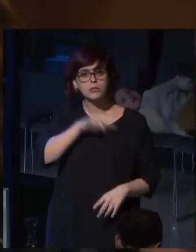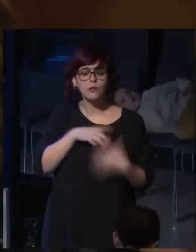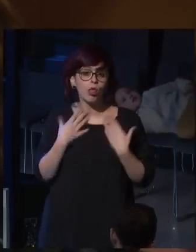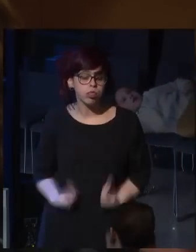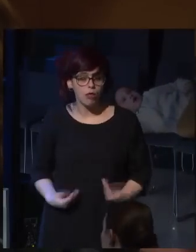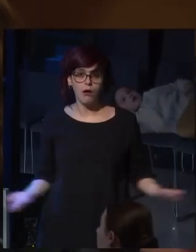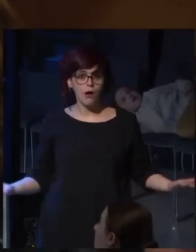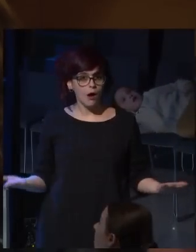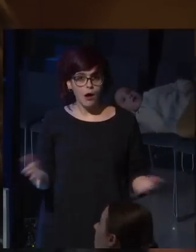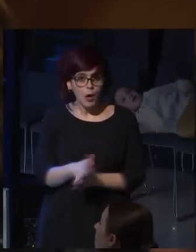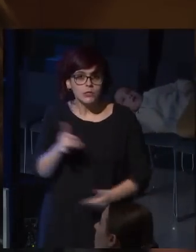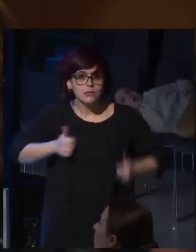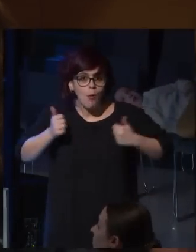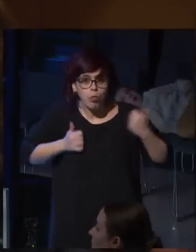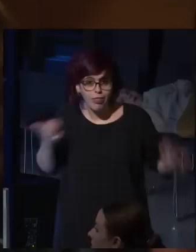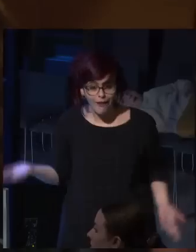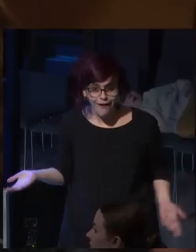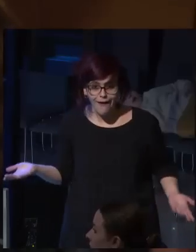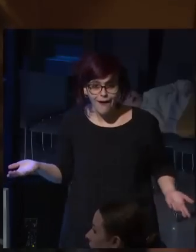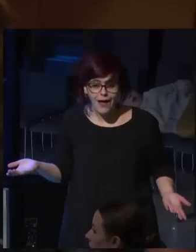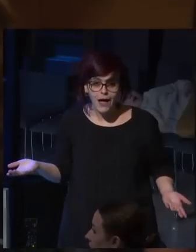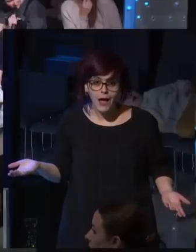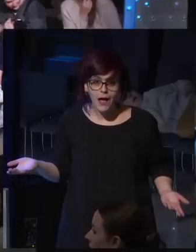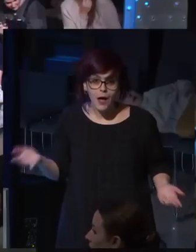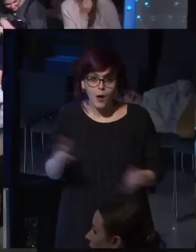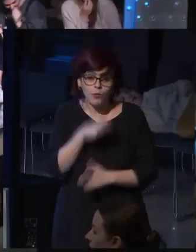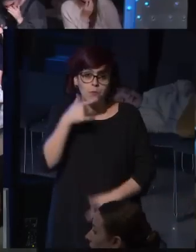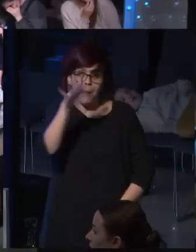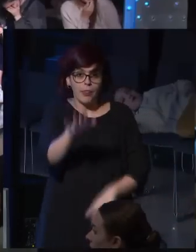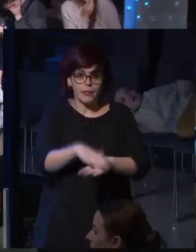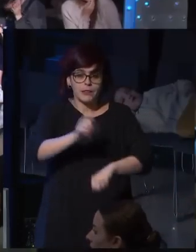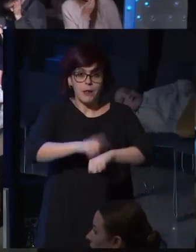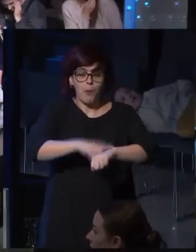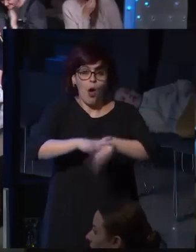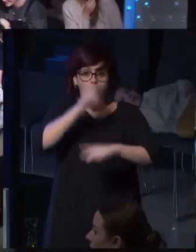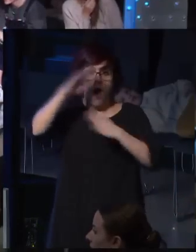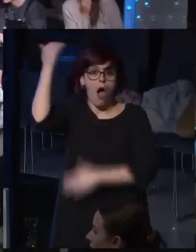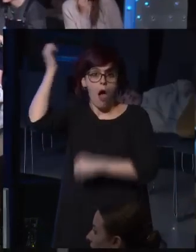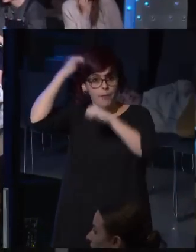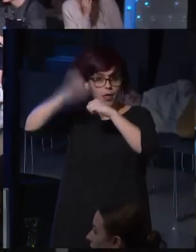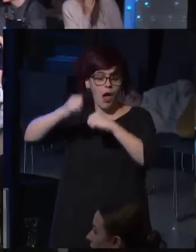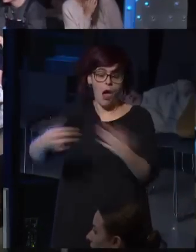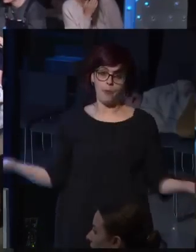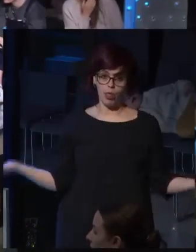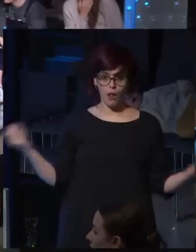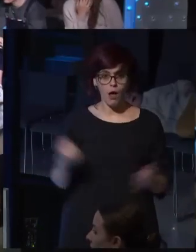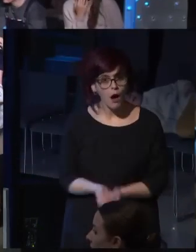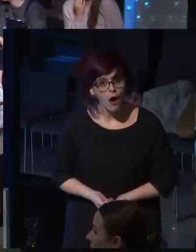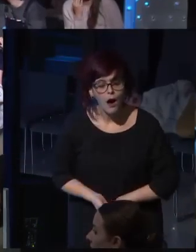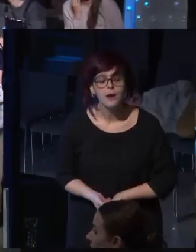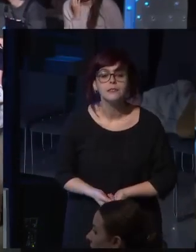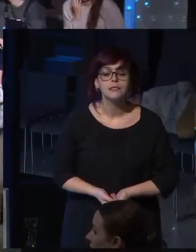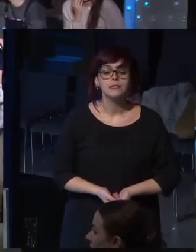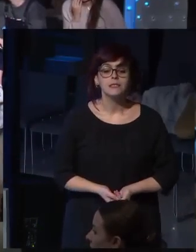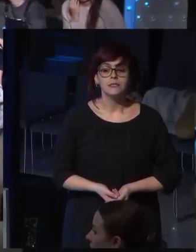que es una chapuza que se diferencia mucho. Perdón, muy poco del tiempo de los picapiedra. No, yo creo que lo que estamos hablando un poco